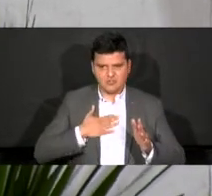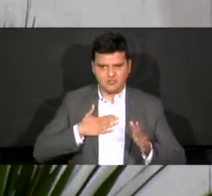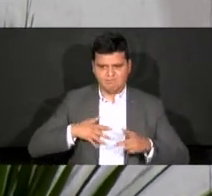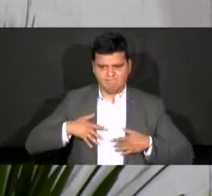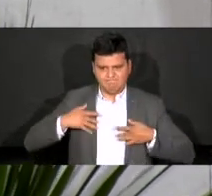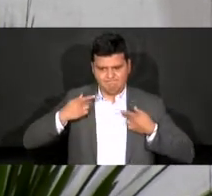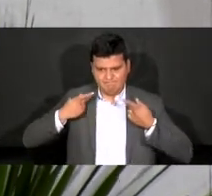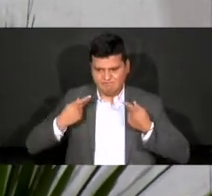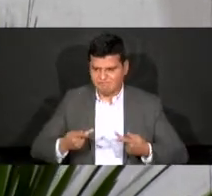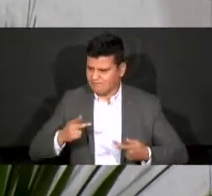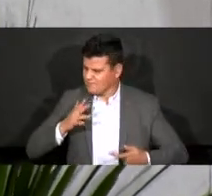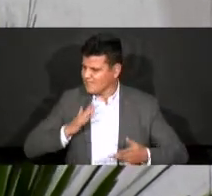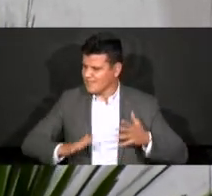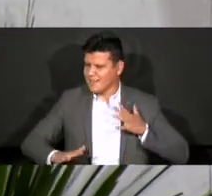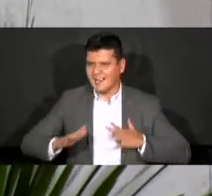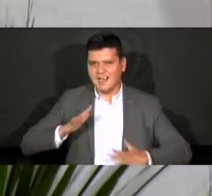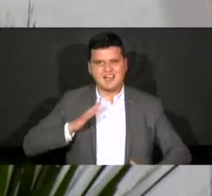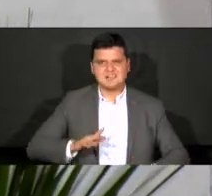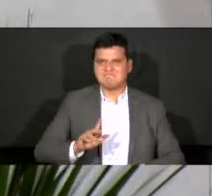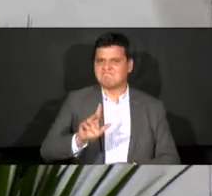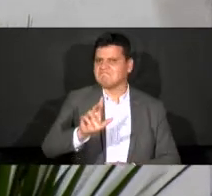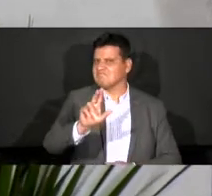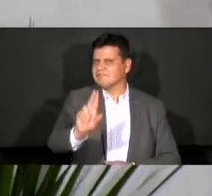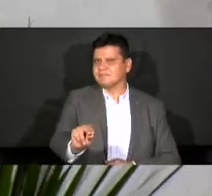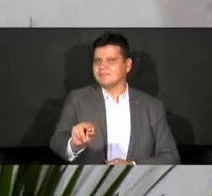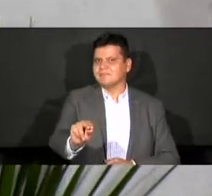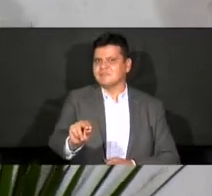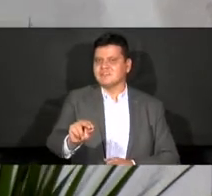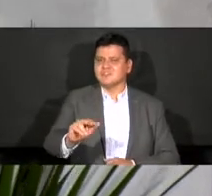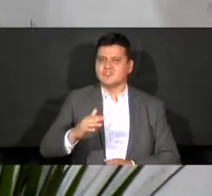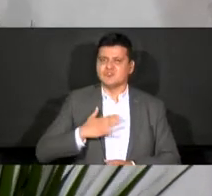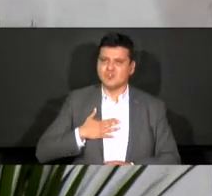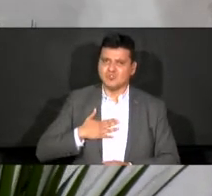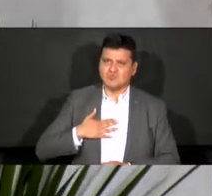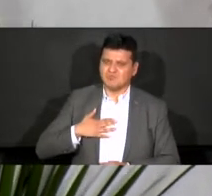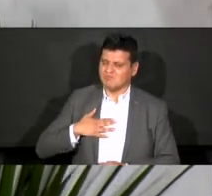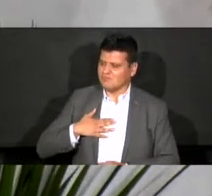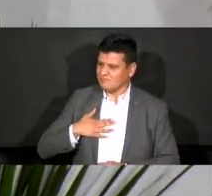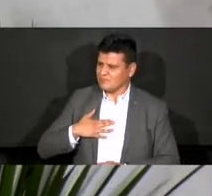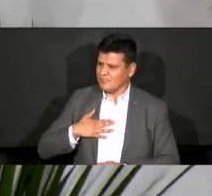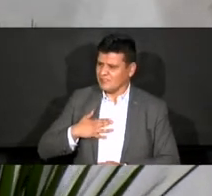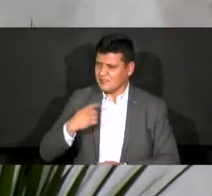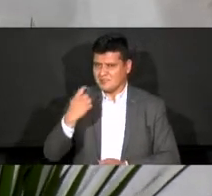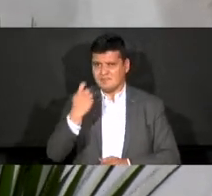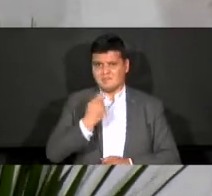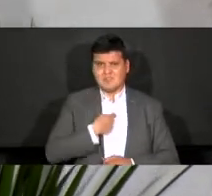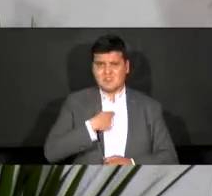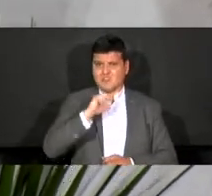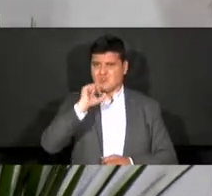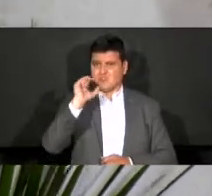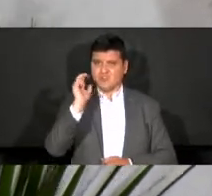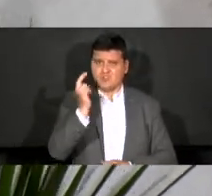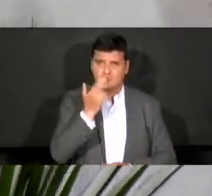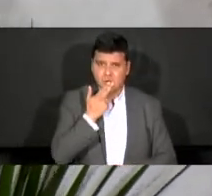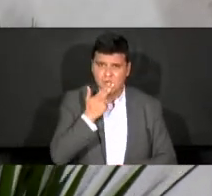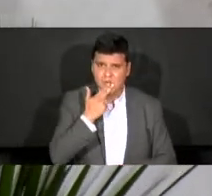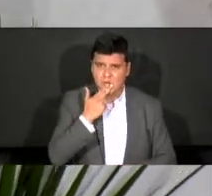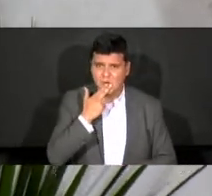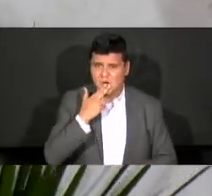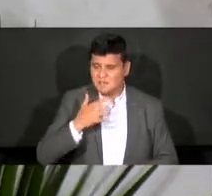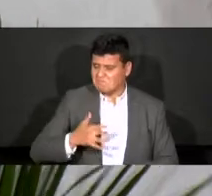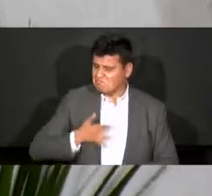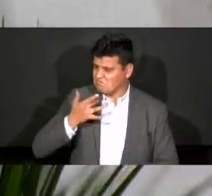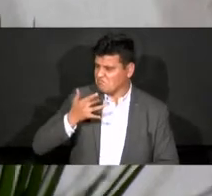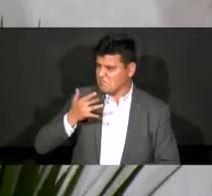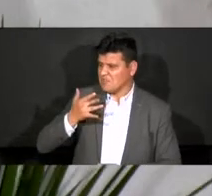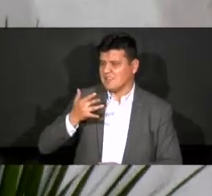ni a cansar, no me voy a dejar vencer. Chihuahua tiene ya una gobernadora consciente de que fue